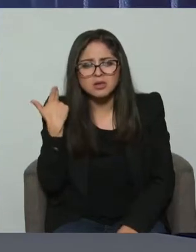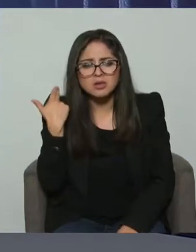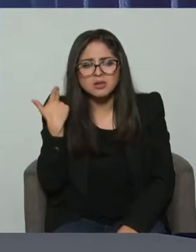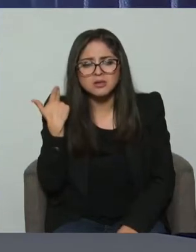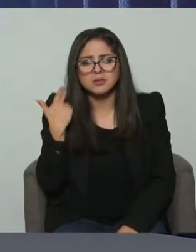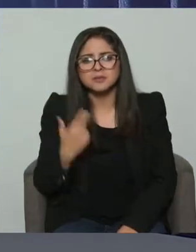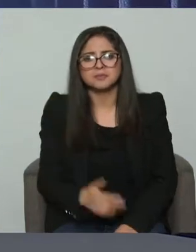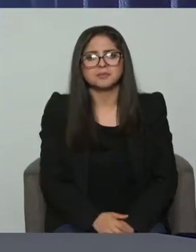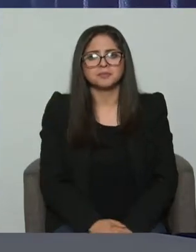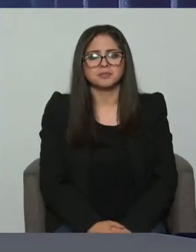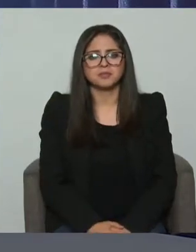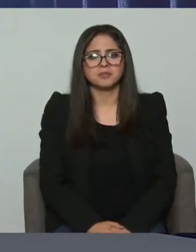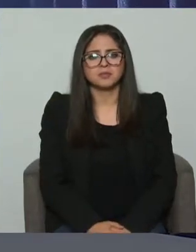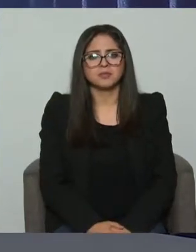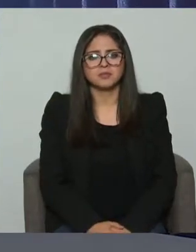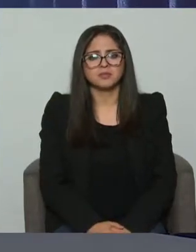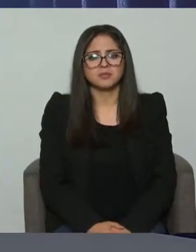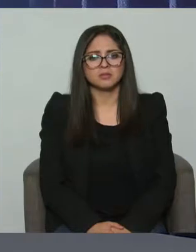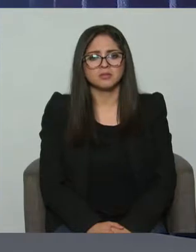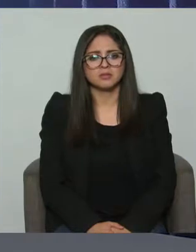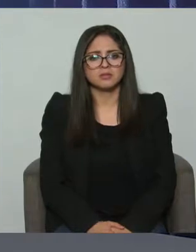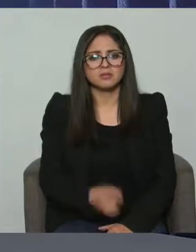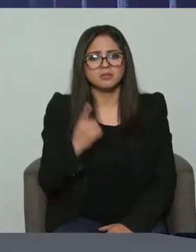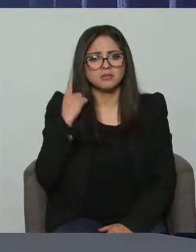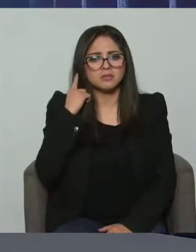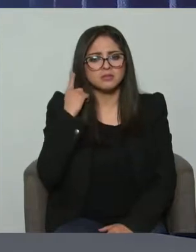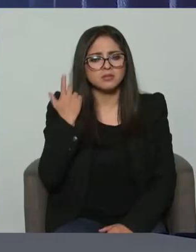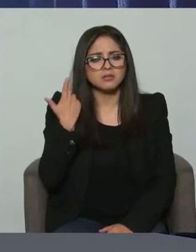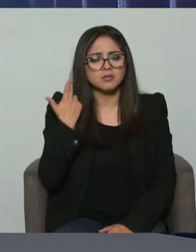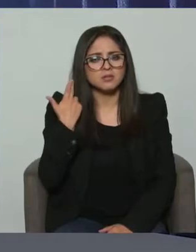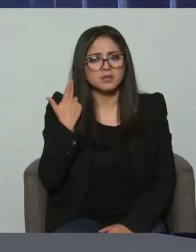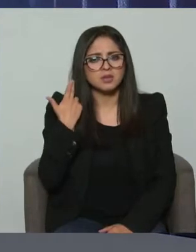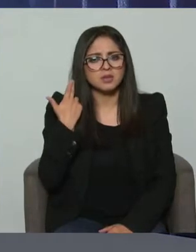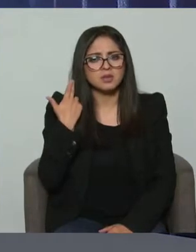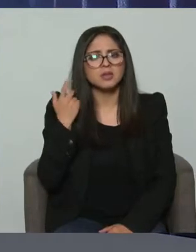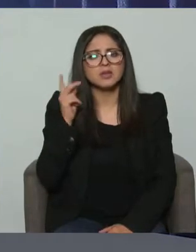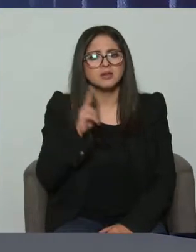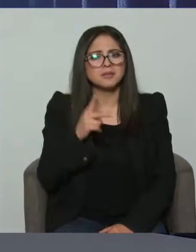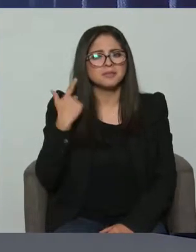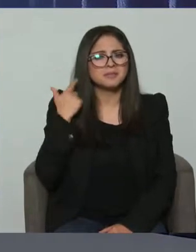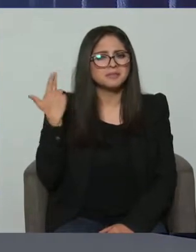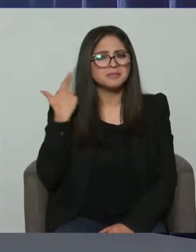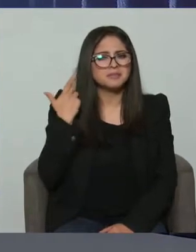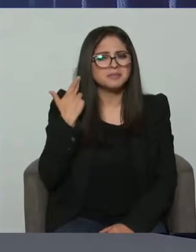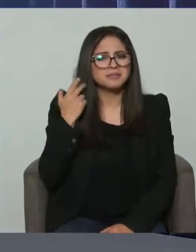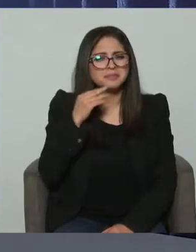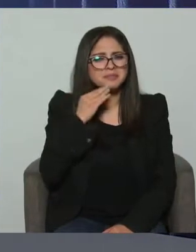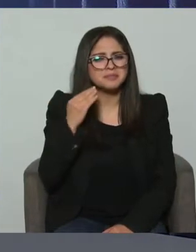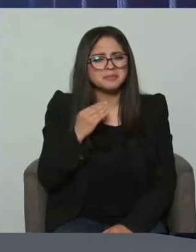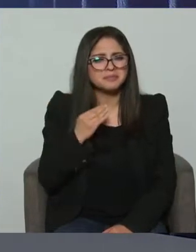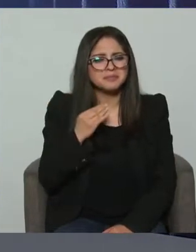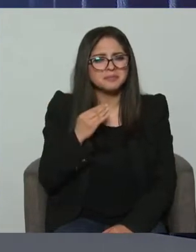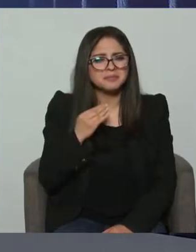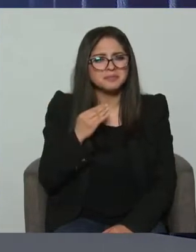Vamos a ver si me puede escuchar, Rosaura. Fíjate que se oye muy mal. ¿Se escucha muy mal?